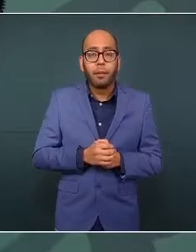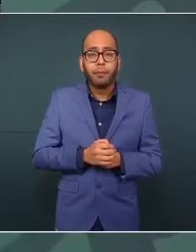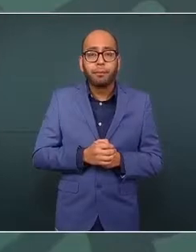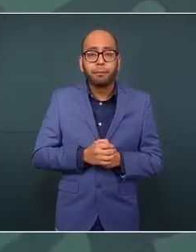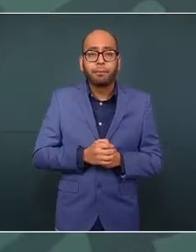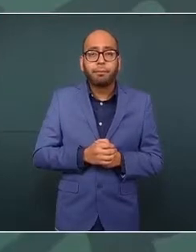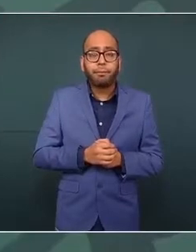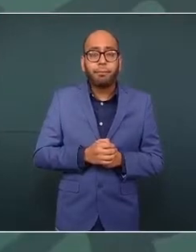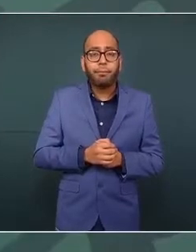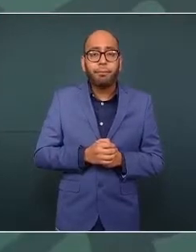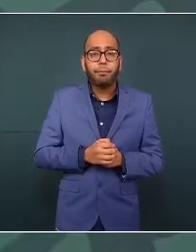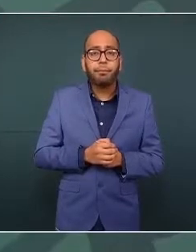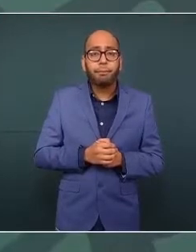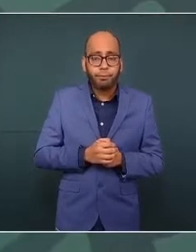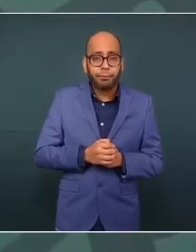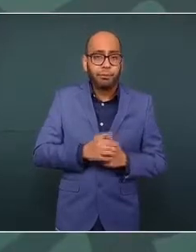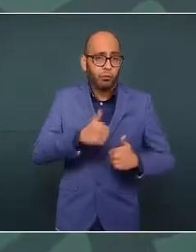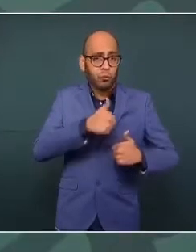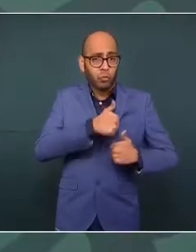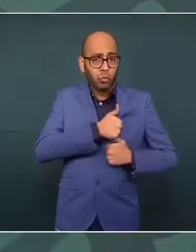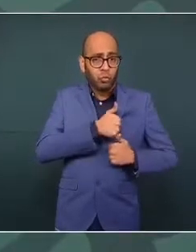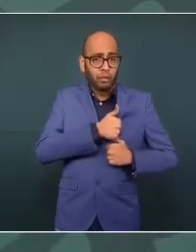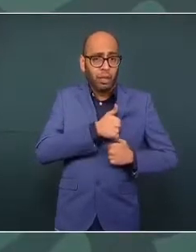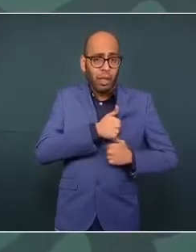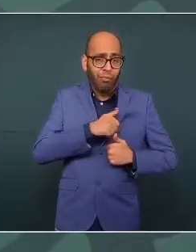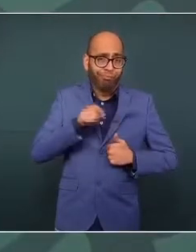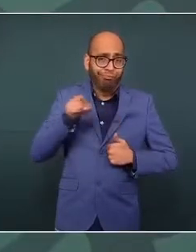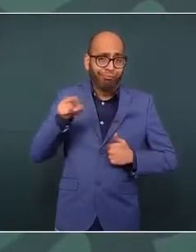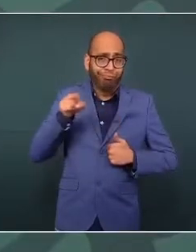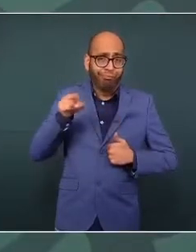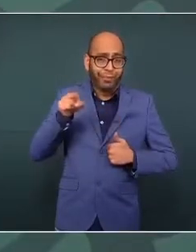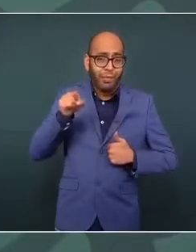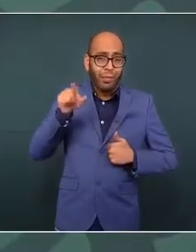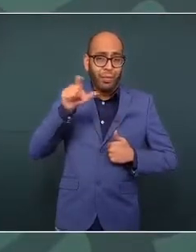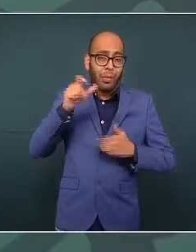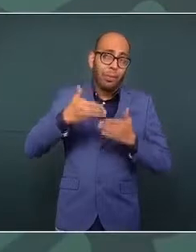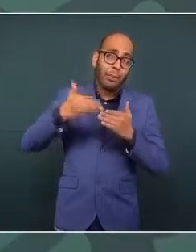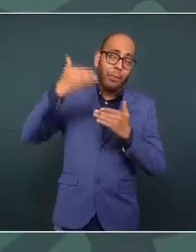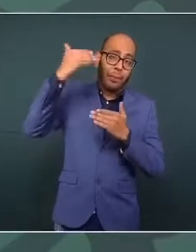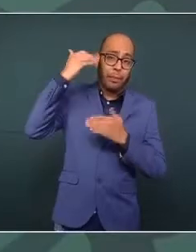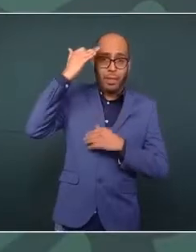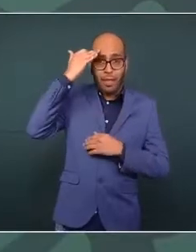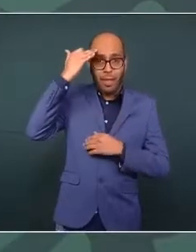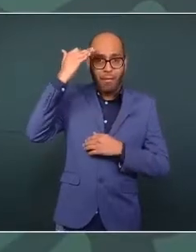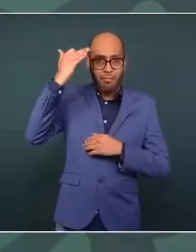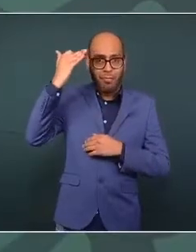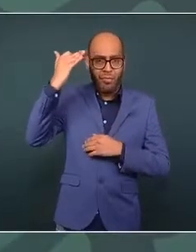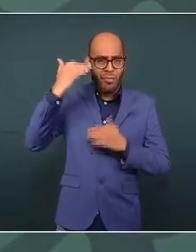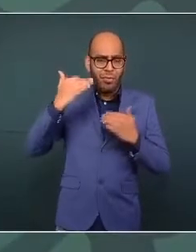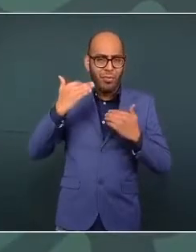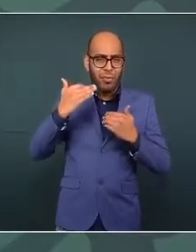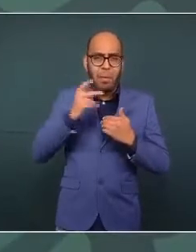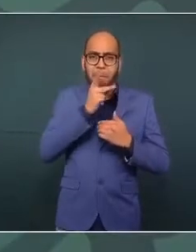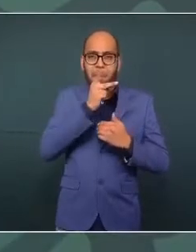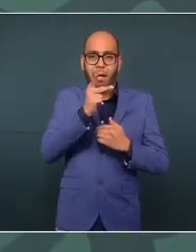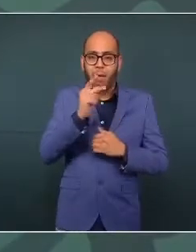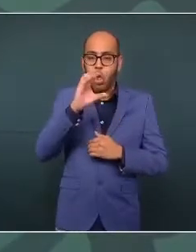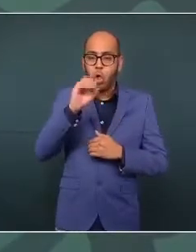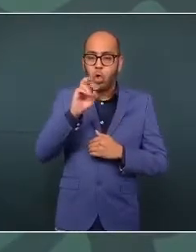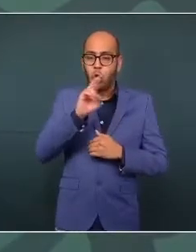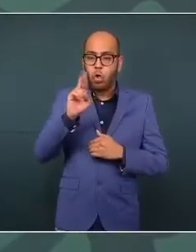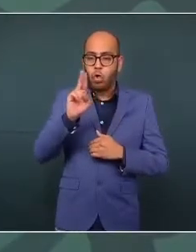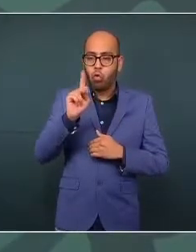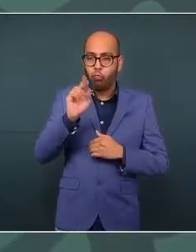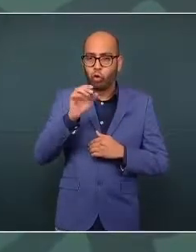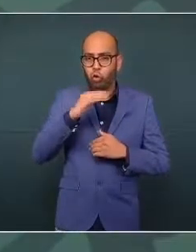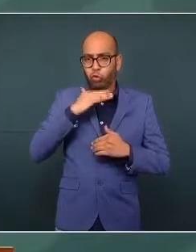el almirante, en esos tiempos que no se hablaba de corrupción, escribió un texto, un